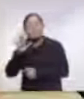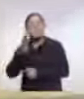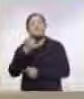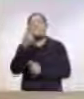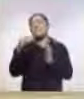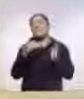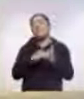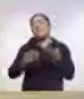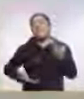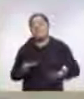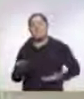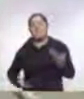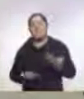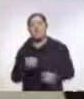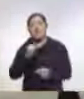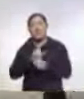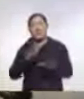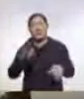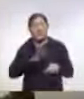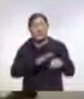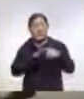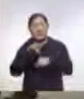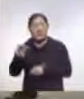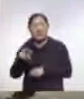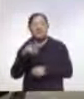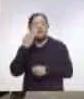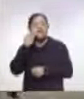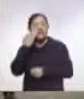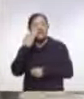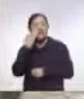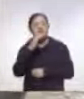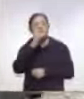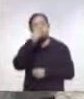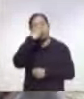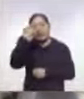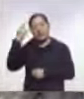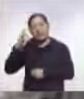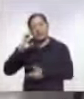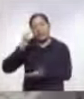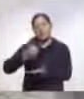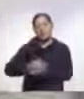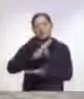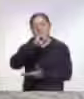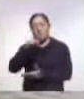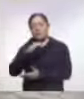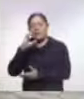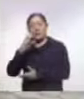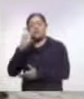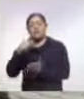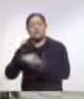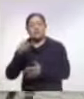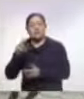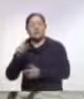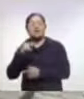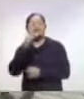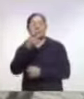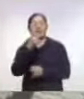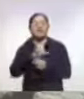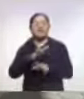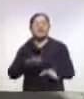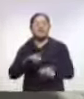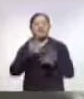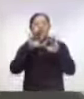Para más información, pueden consultar la página oficial de Facebook, Carnaval Contra de Juan Cuamazzi 2020. Para Ahora Noticias,